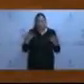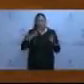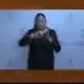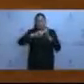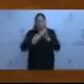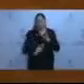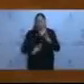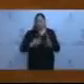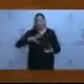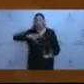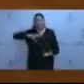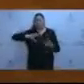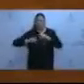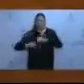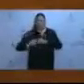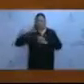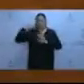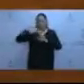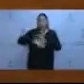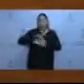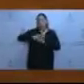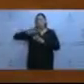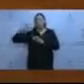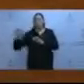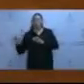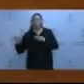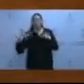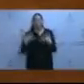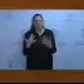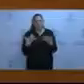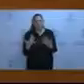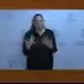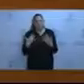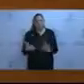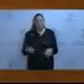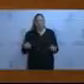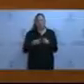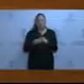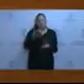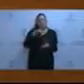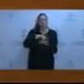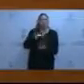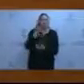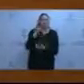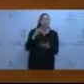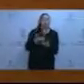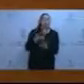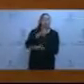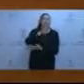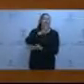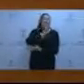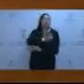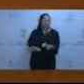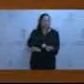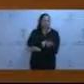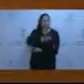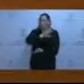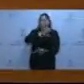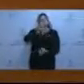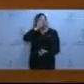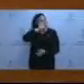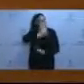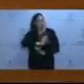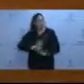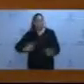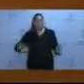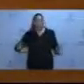de adaptación a la normativa europea en el 2014, pues no se supo más. Y nos encontramos que el